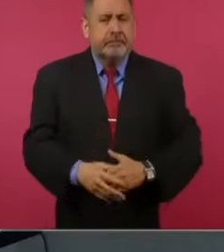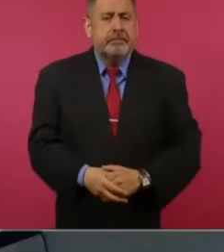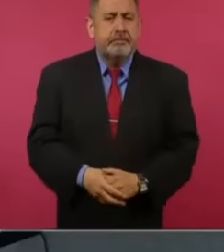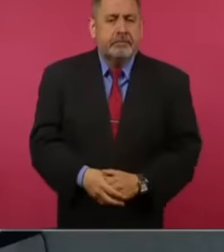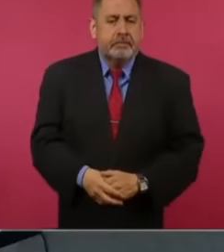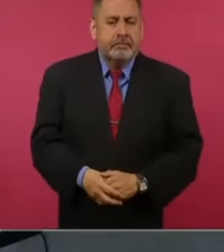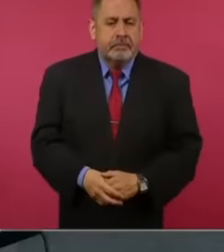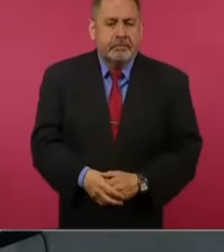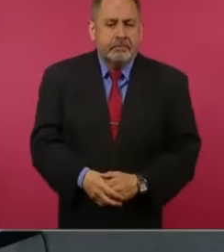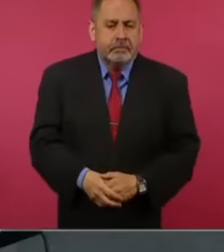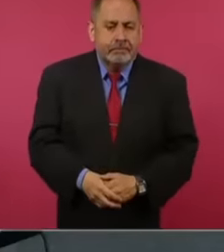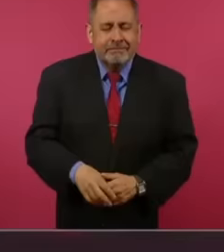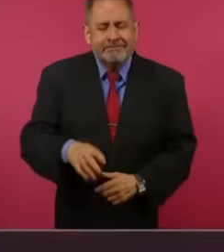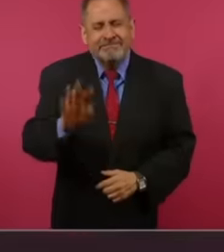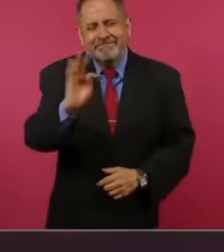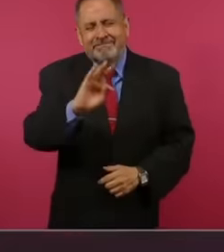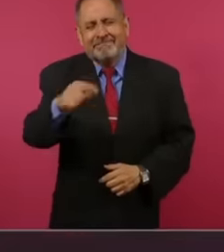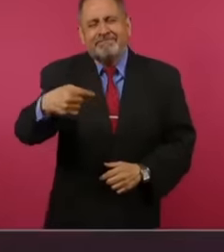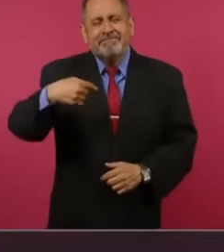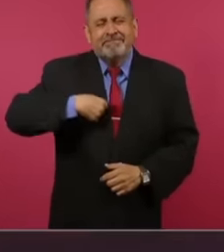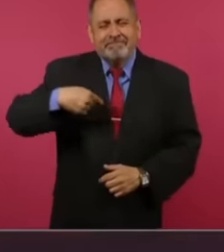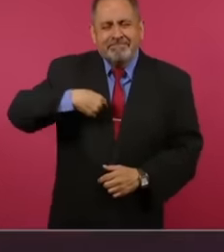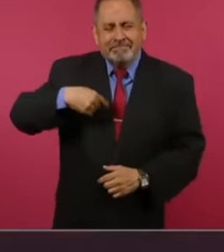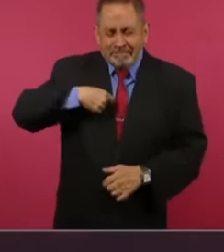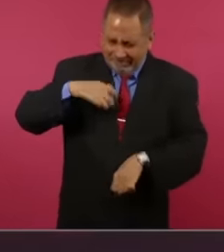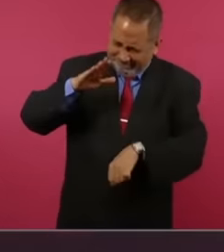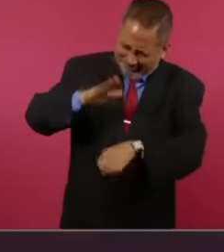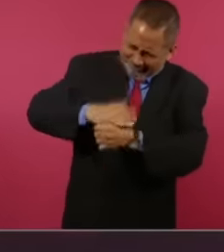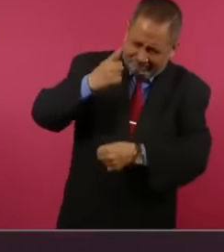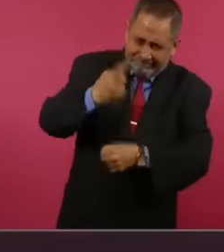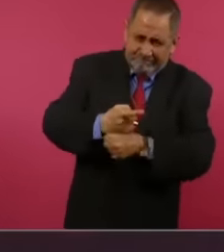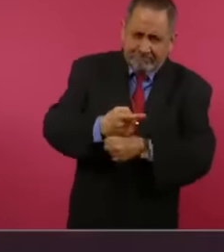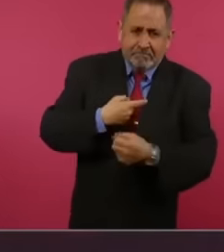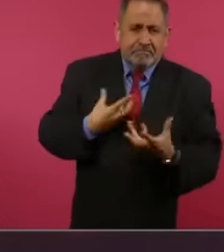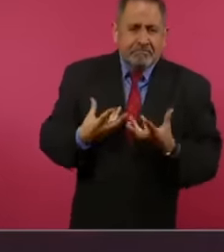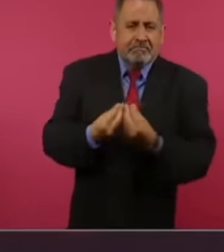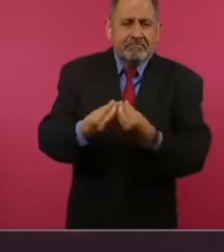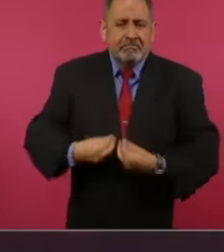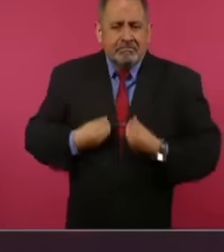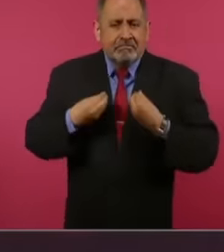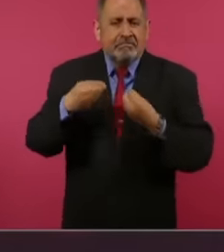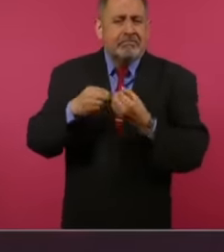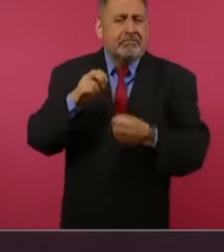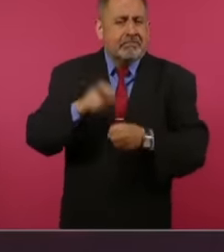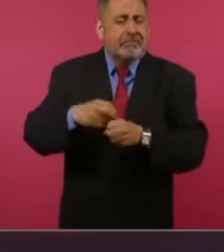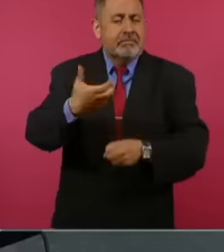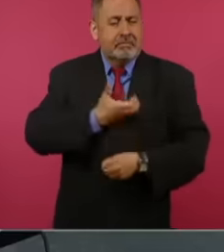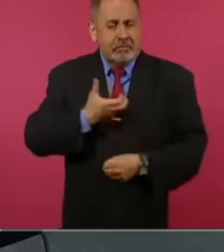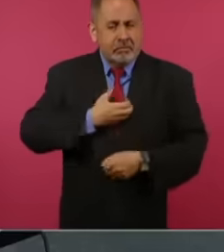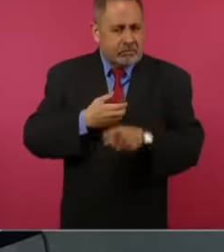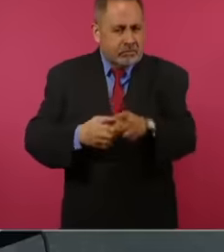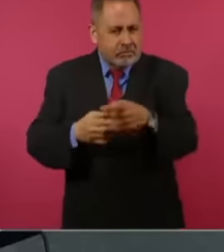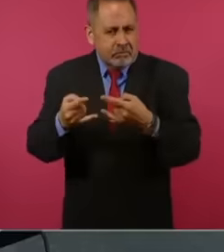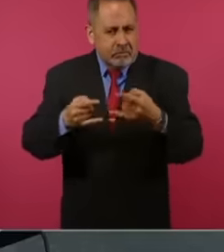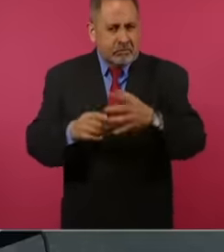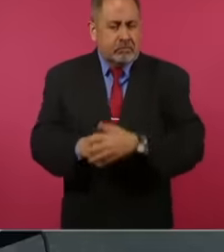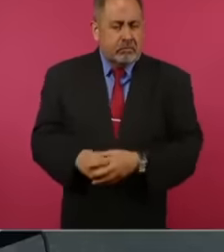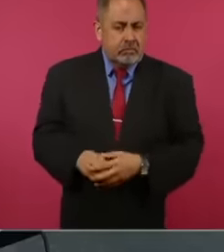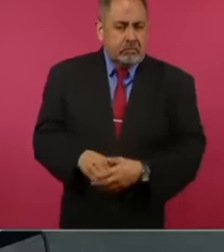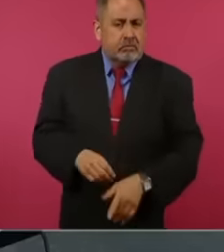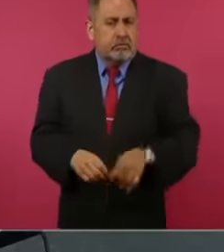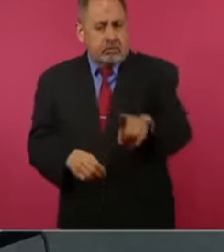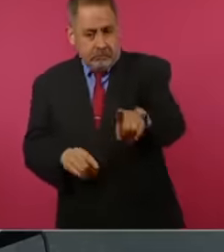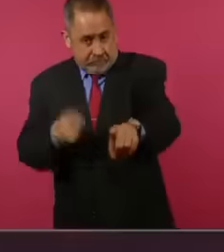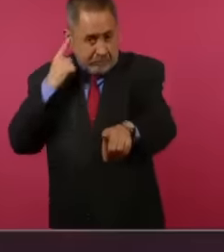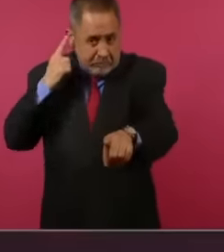soy posiblemente el dirigente que más tiempo ha vivido en el Zócalo. Yo lo he visto que se para en otras partes cuando va en campaña. ¿Escuchaste lo que